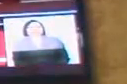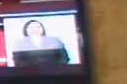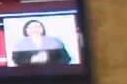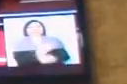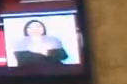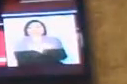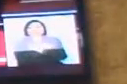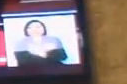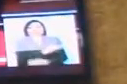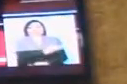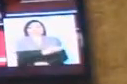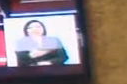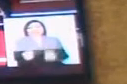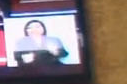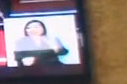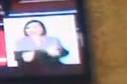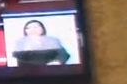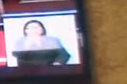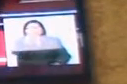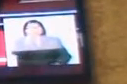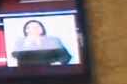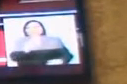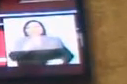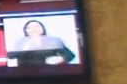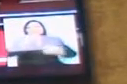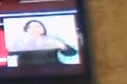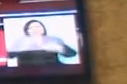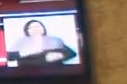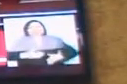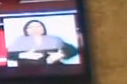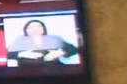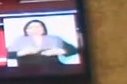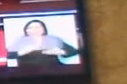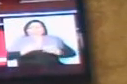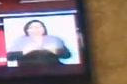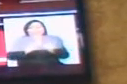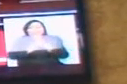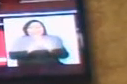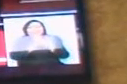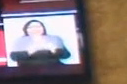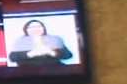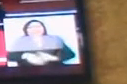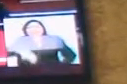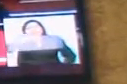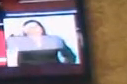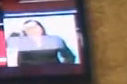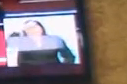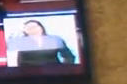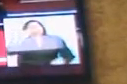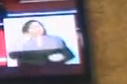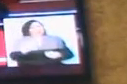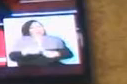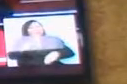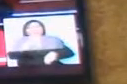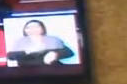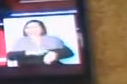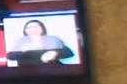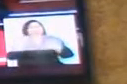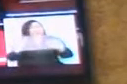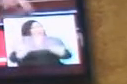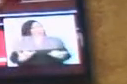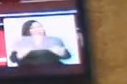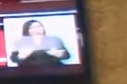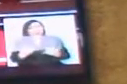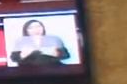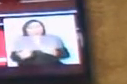Queridos peruanos, tengo la certeza que podemos transformar este difícil momento en